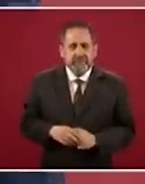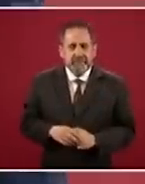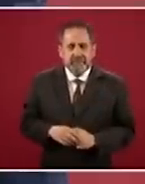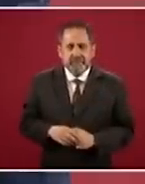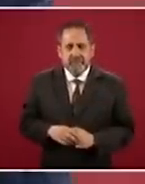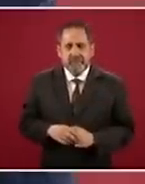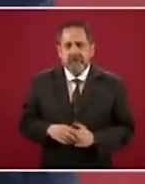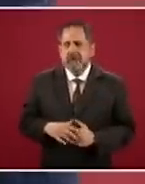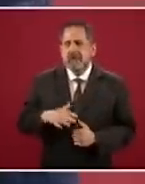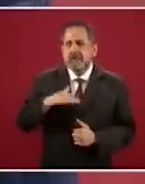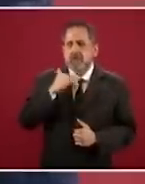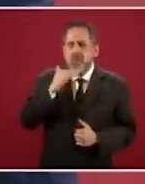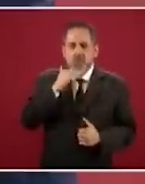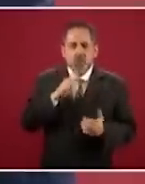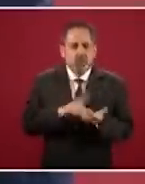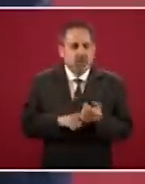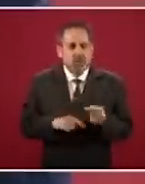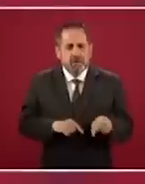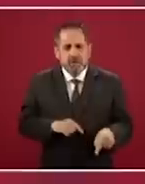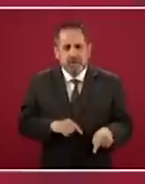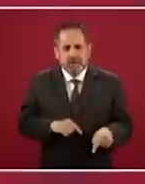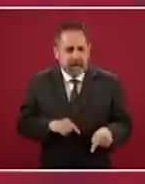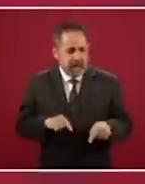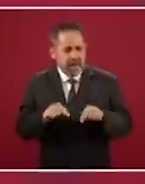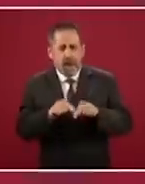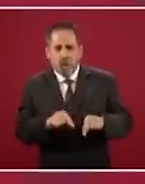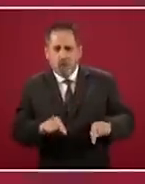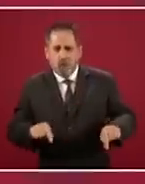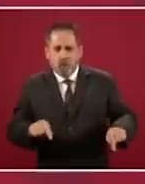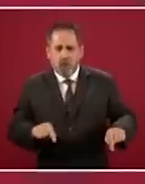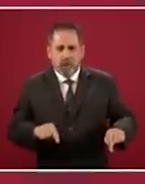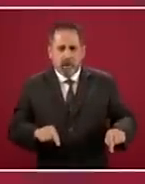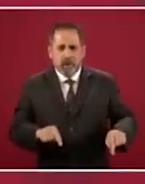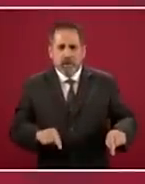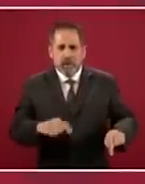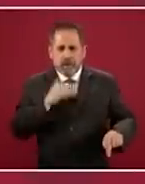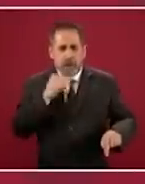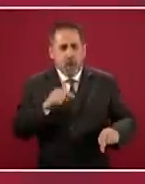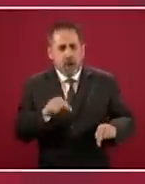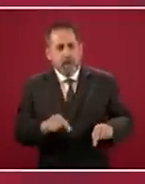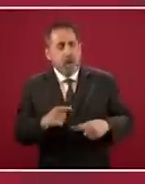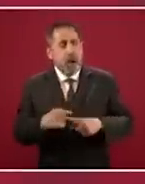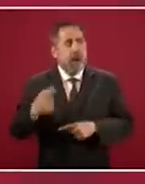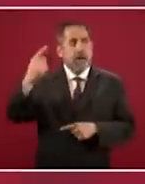de que la corrupción era la de abajo. Es más,